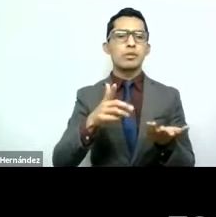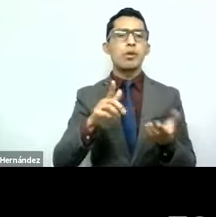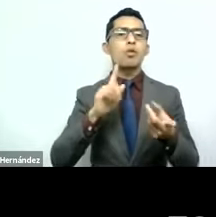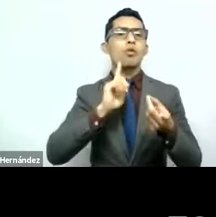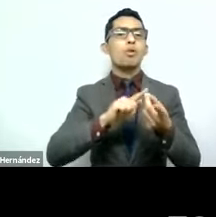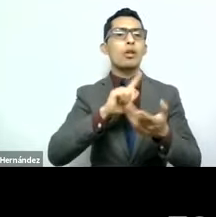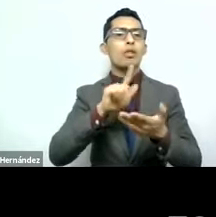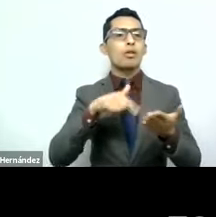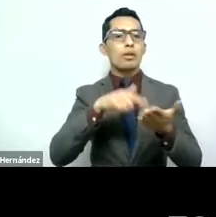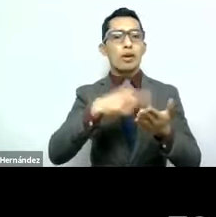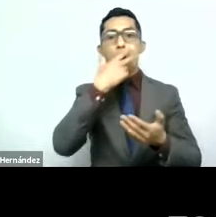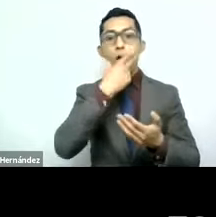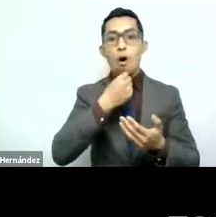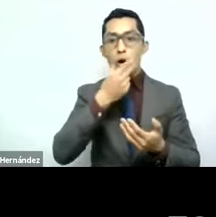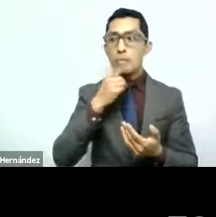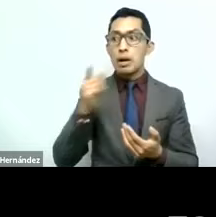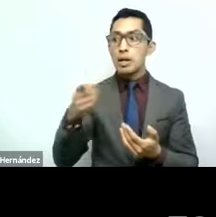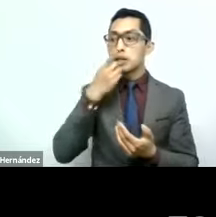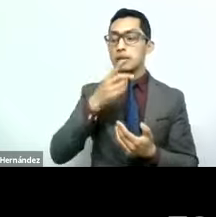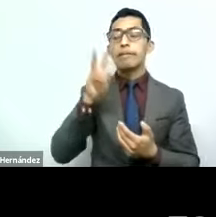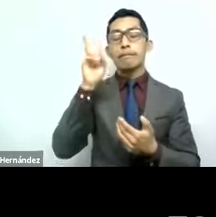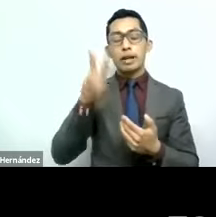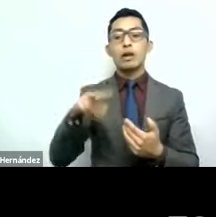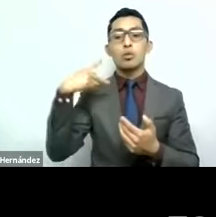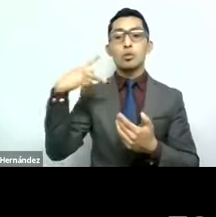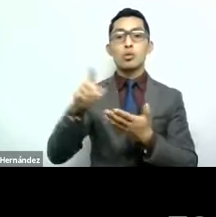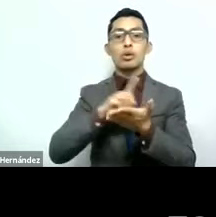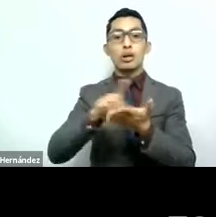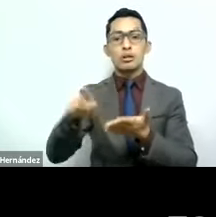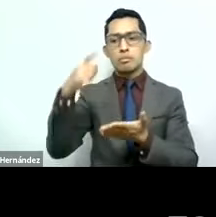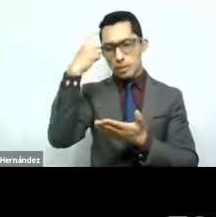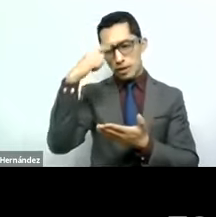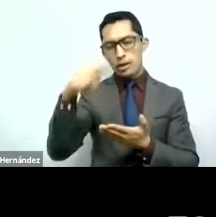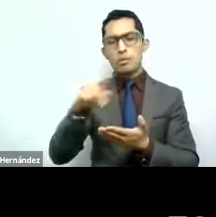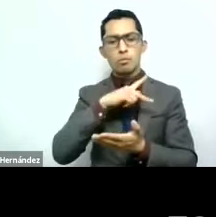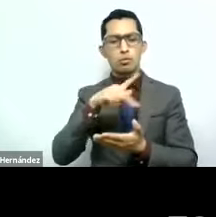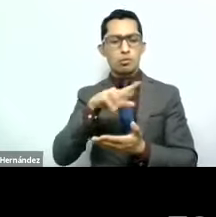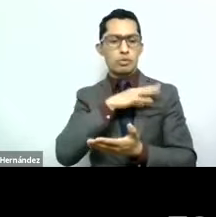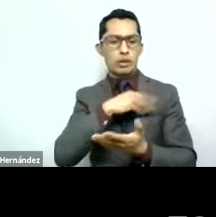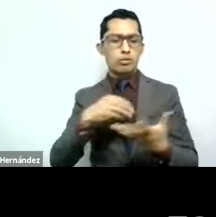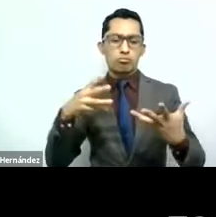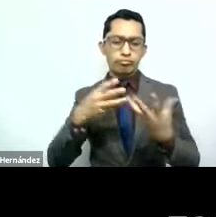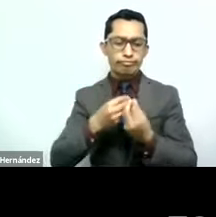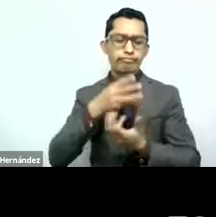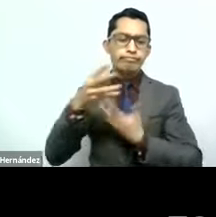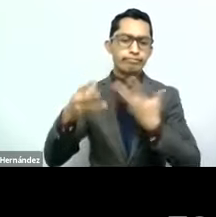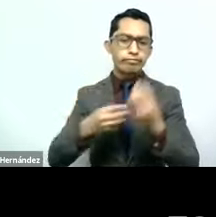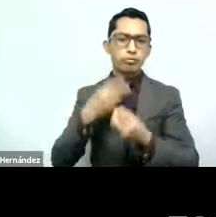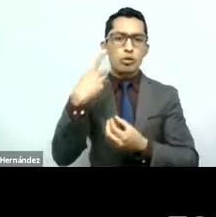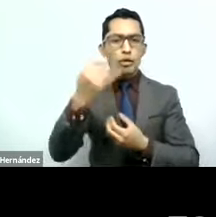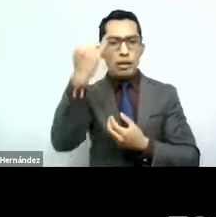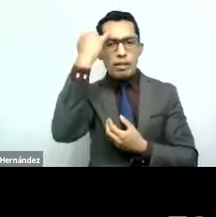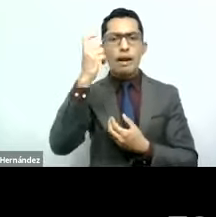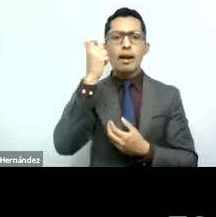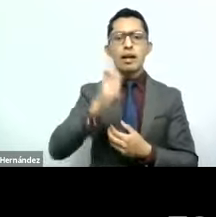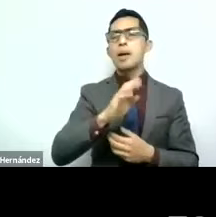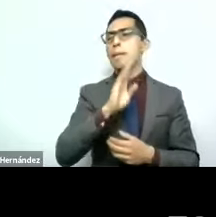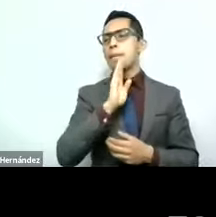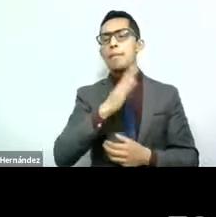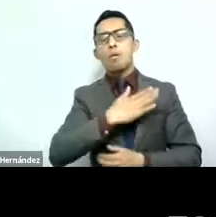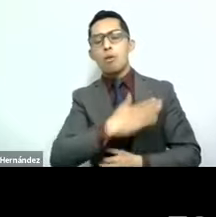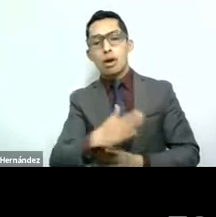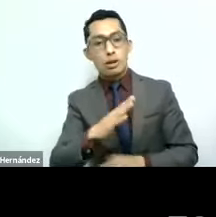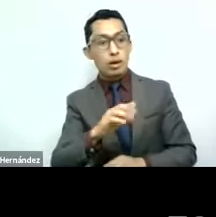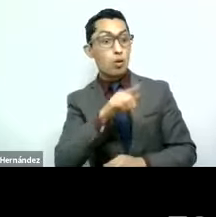dan la razón al hombre haciendo prevalecer su derecho de convivencia, de alguna manera con este estereotipo de la buena madre, ¿no? Si eres